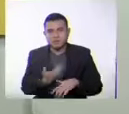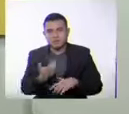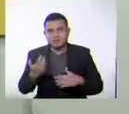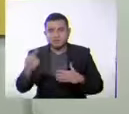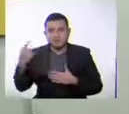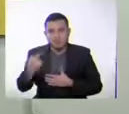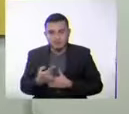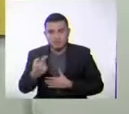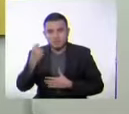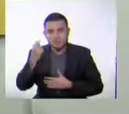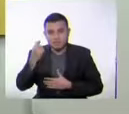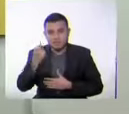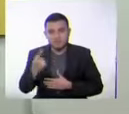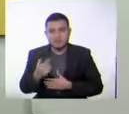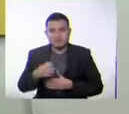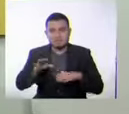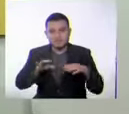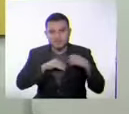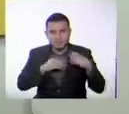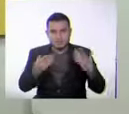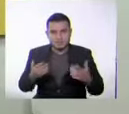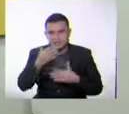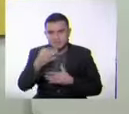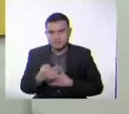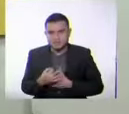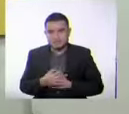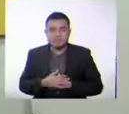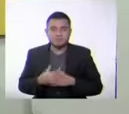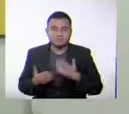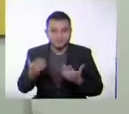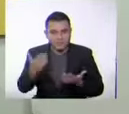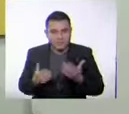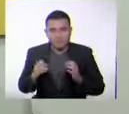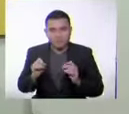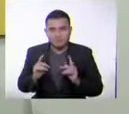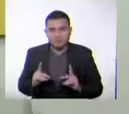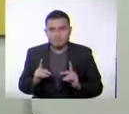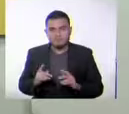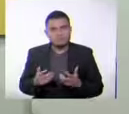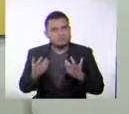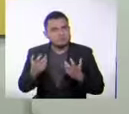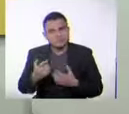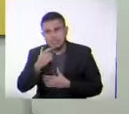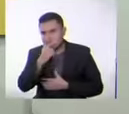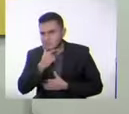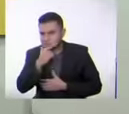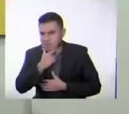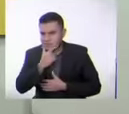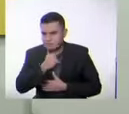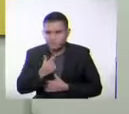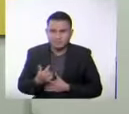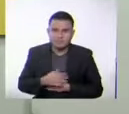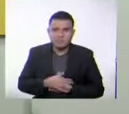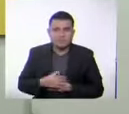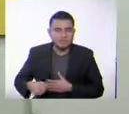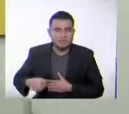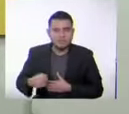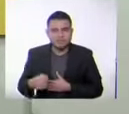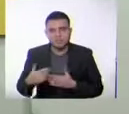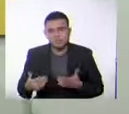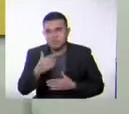a entenderlo y aceptarlo también, porque en ocasiones en la adolescencia surgen muchas dudas y a veces siempre hay como